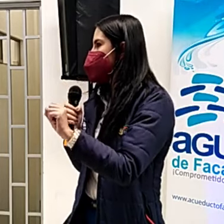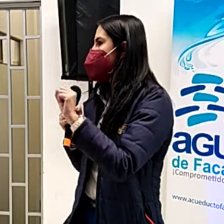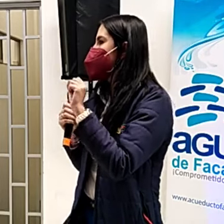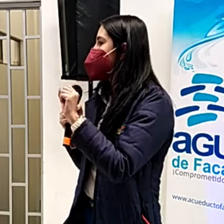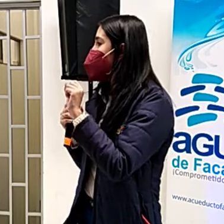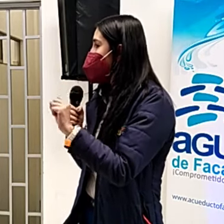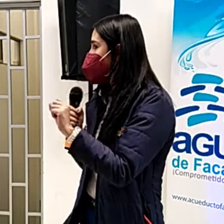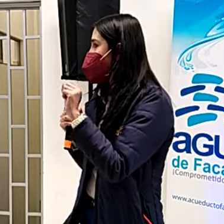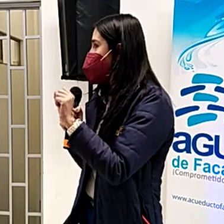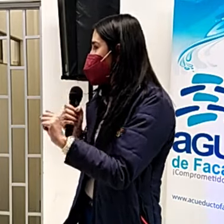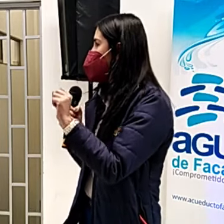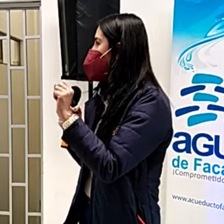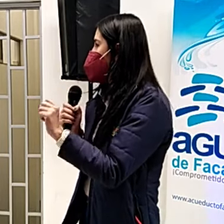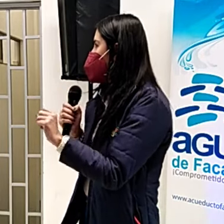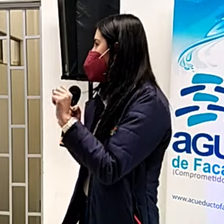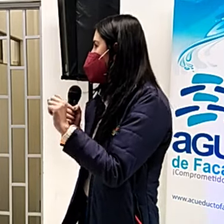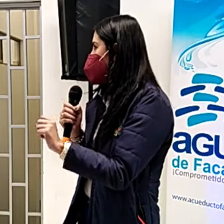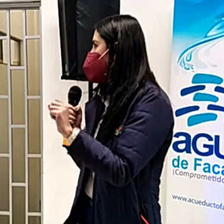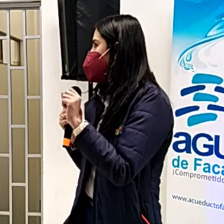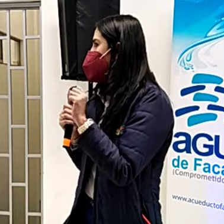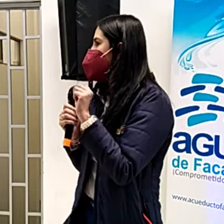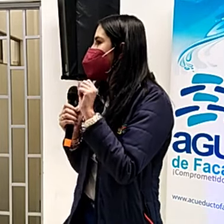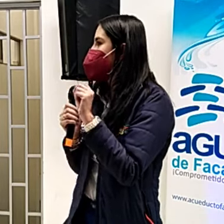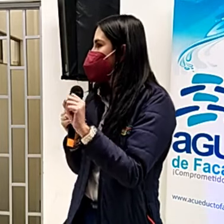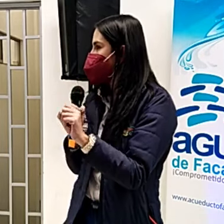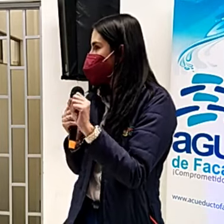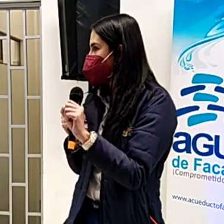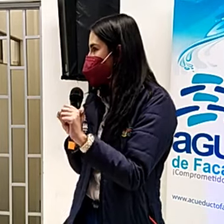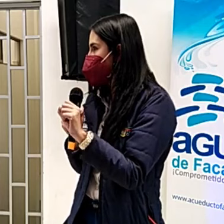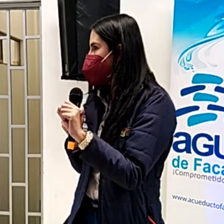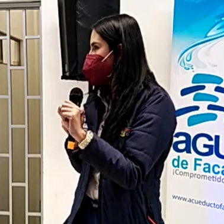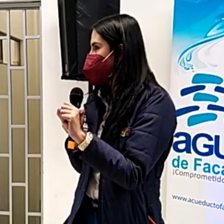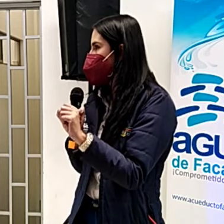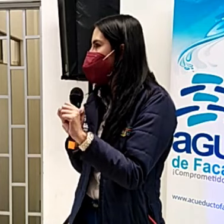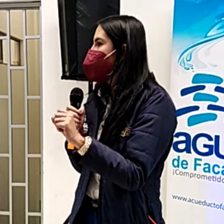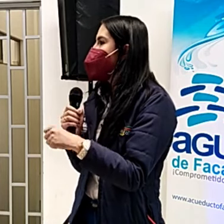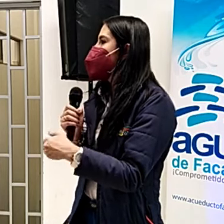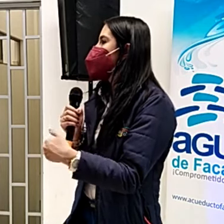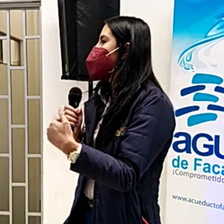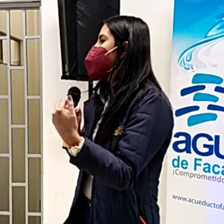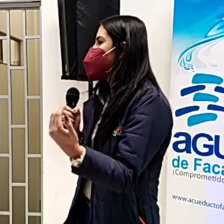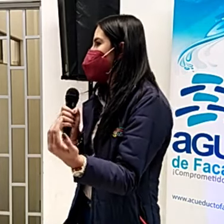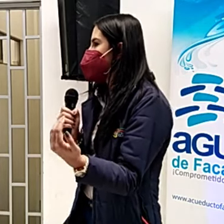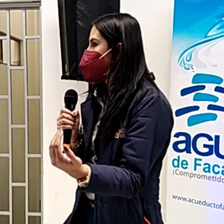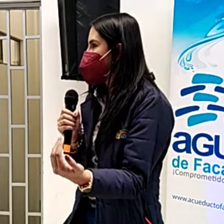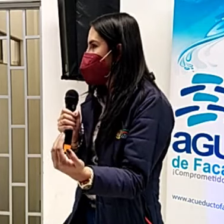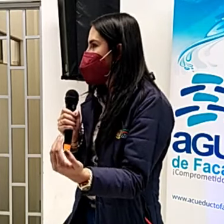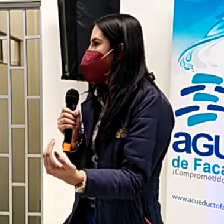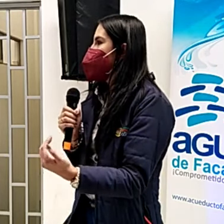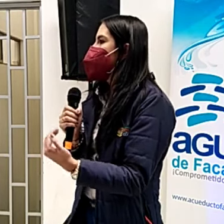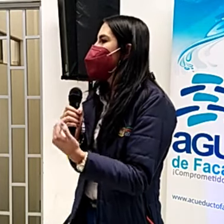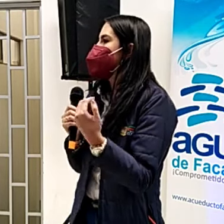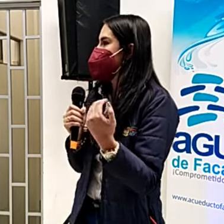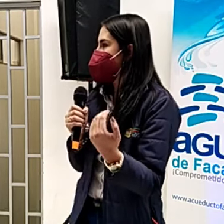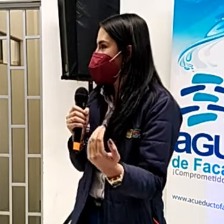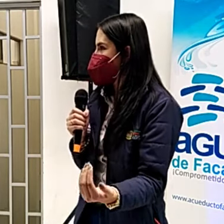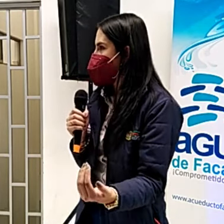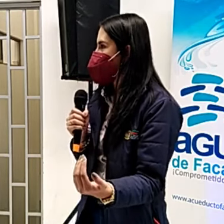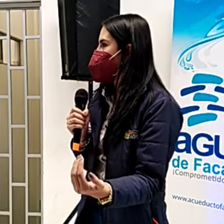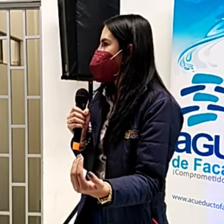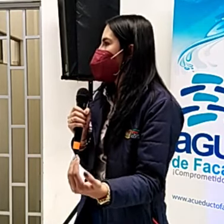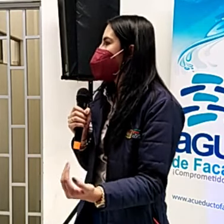mencionarles que esta labor de limpieza de los acuíferos y de las fuentes hídricas del municipio es una labor transversal con la Secretaría de